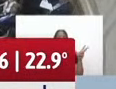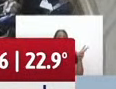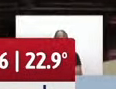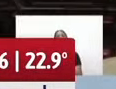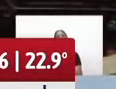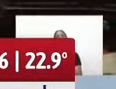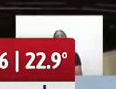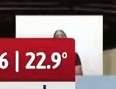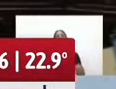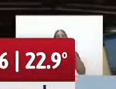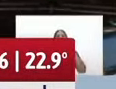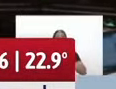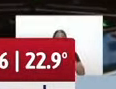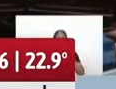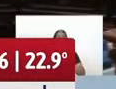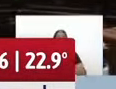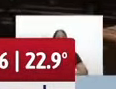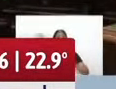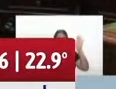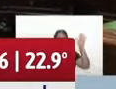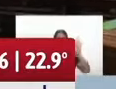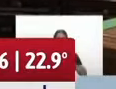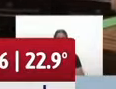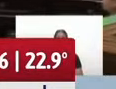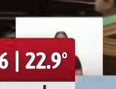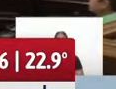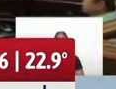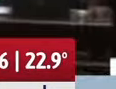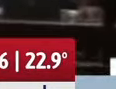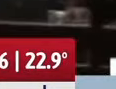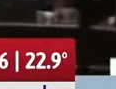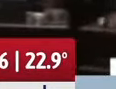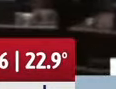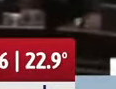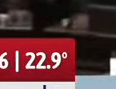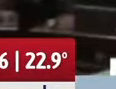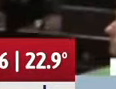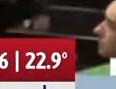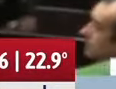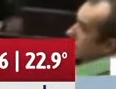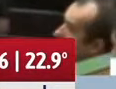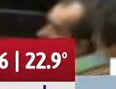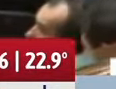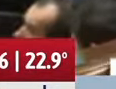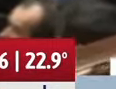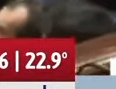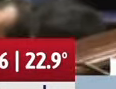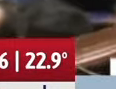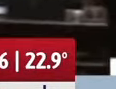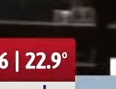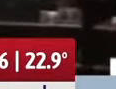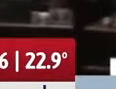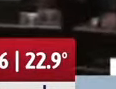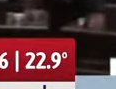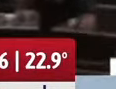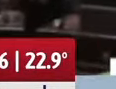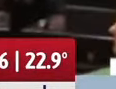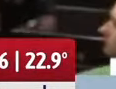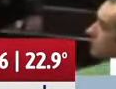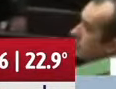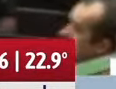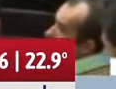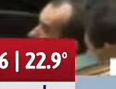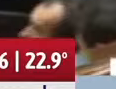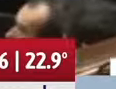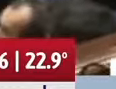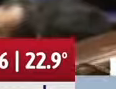fue votada por el voto popular, uh-huh, ¿no? Y no es una senadora, ¿no? Digamos, no es un par, con lo cual, digamos, administra